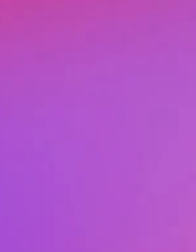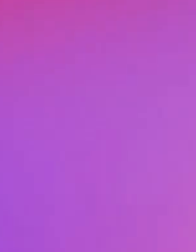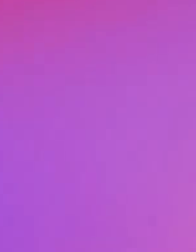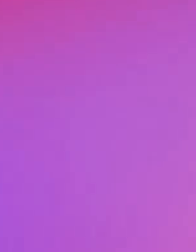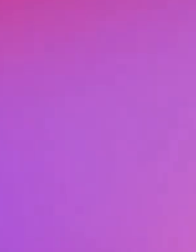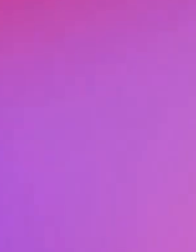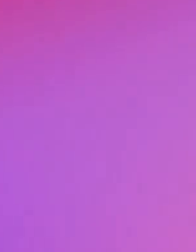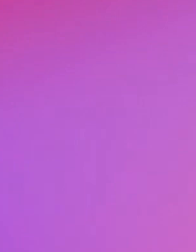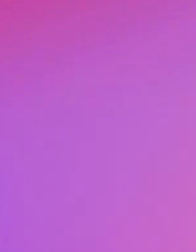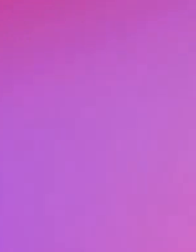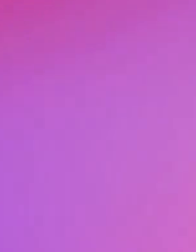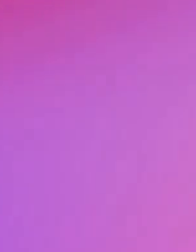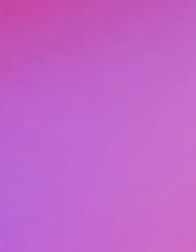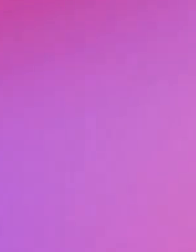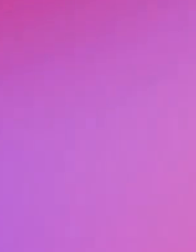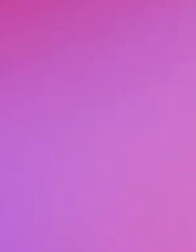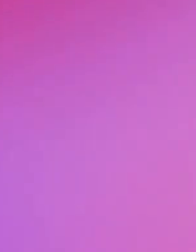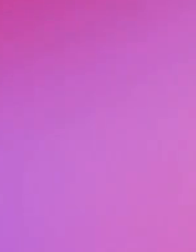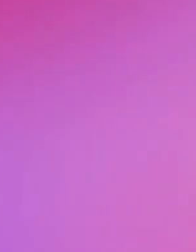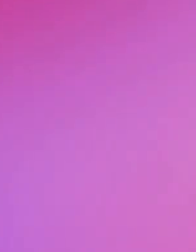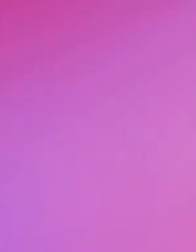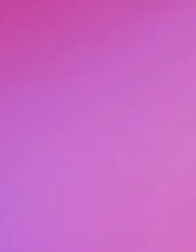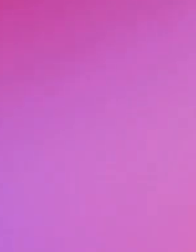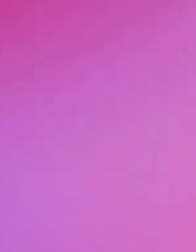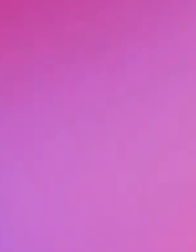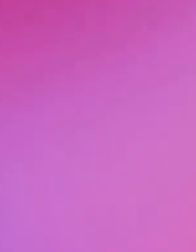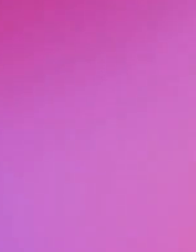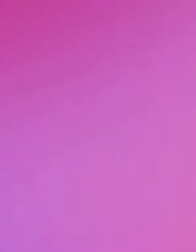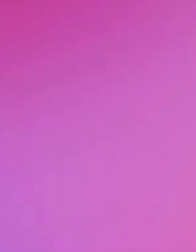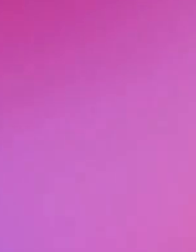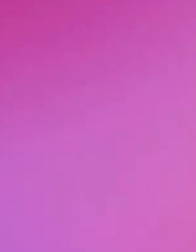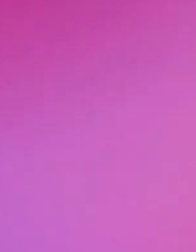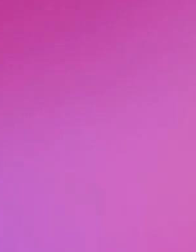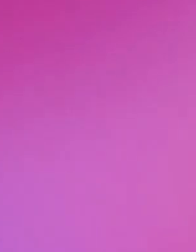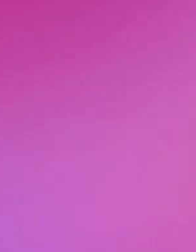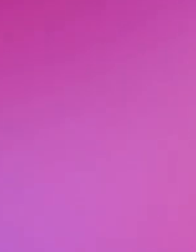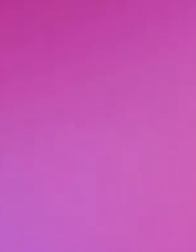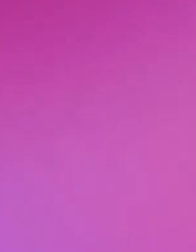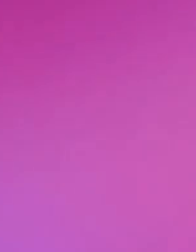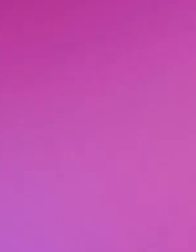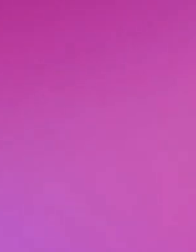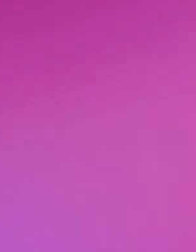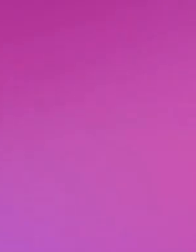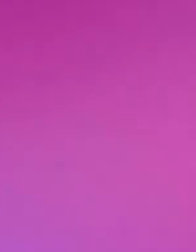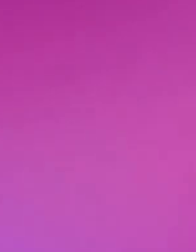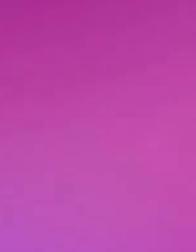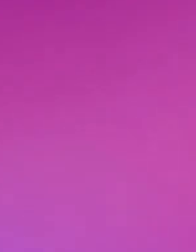nuevaescuelamexicana.cep.gov.mx y tripulantes.cep.gov.mx.